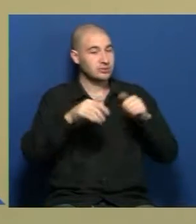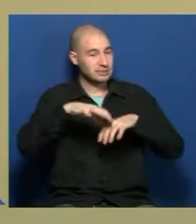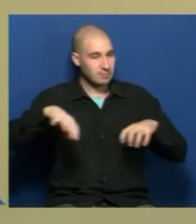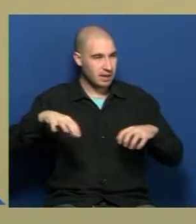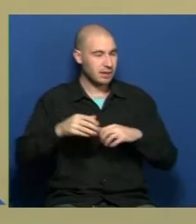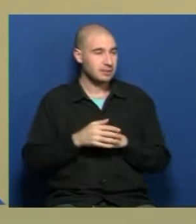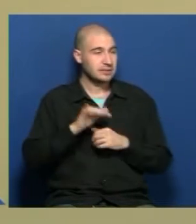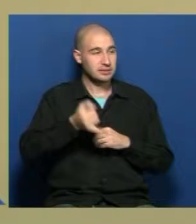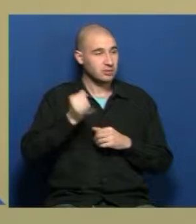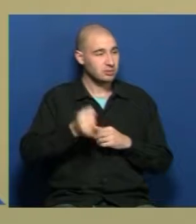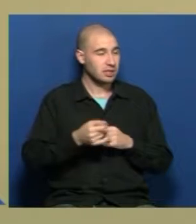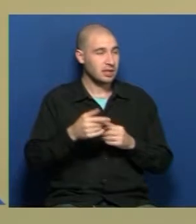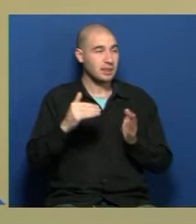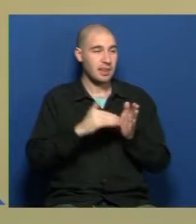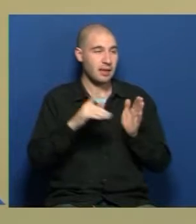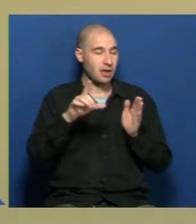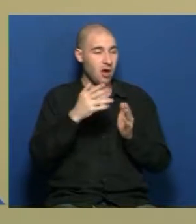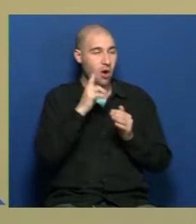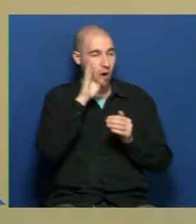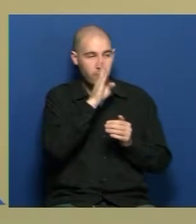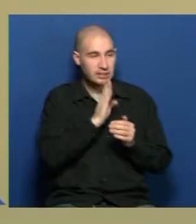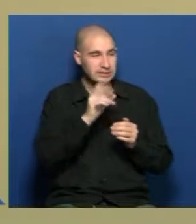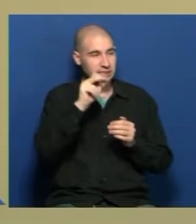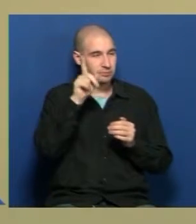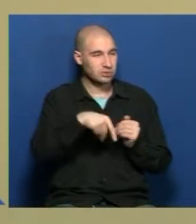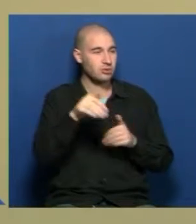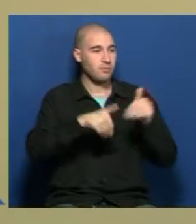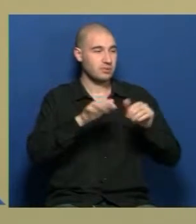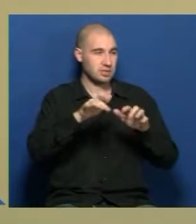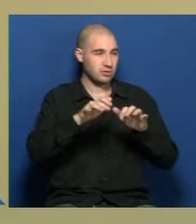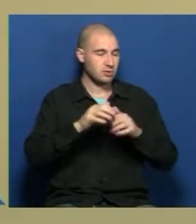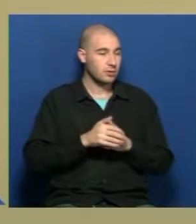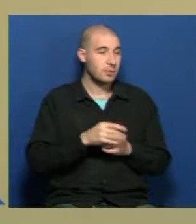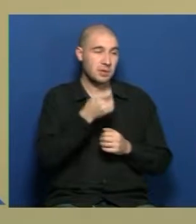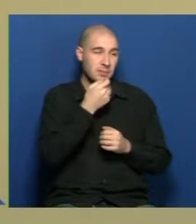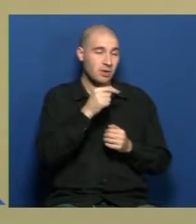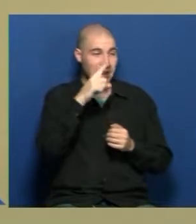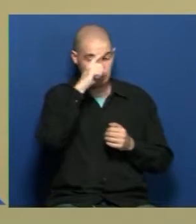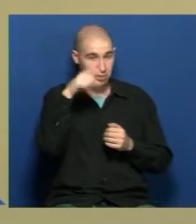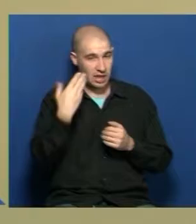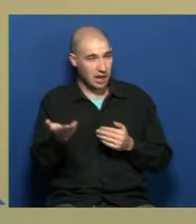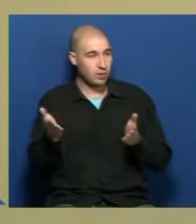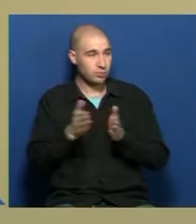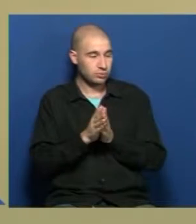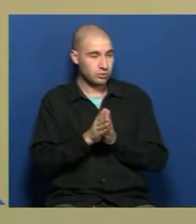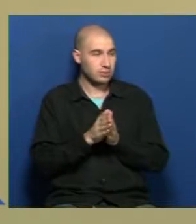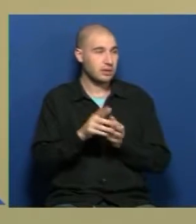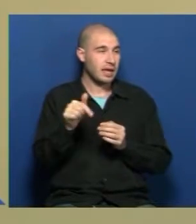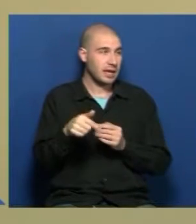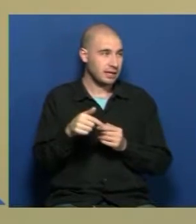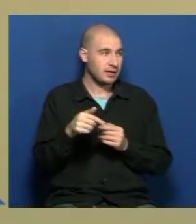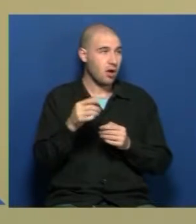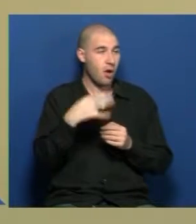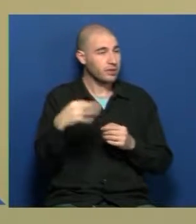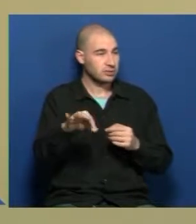elecciones, sí o sí se va a tener que ajustar a la normativa, el 30% del padrón va a votar por voto electrónico. Si vamos por la nacional, en ese caso no